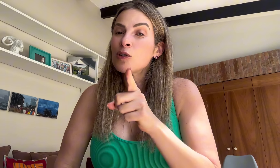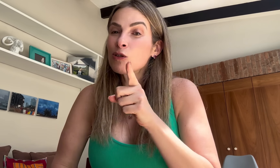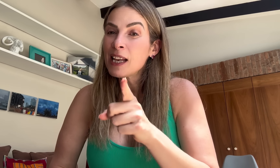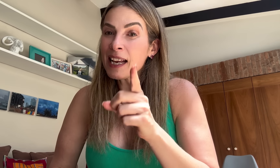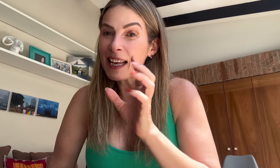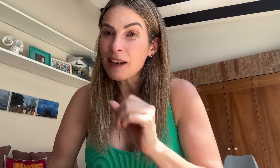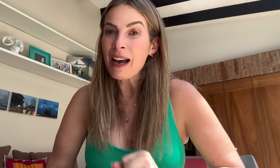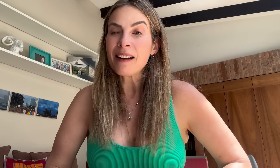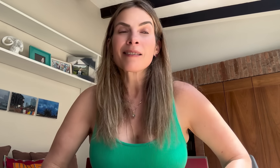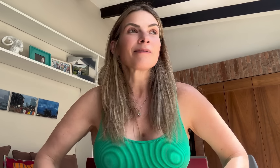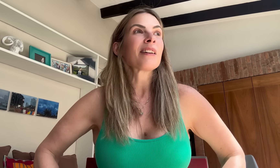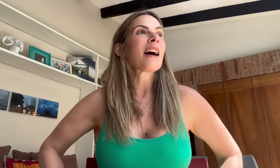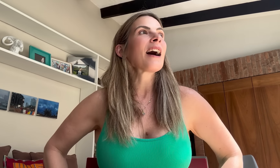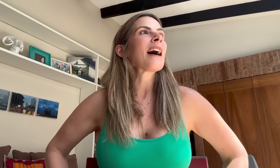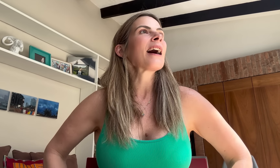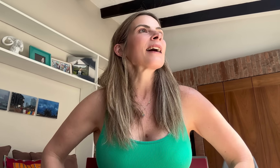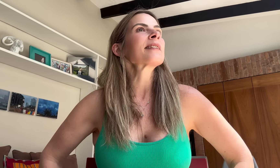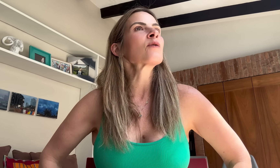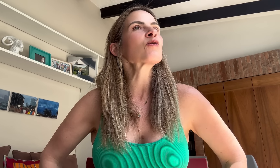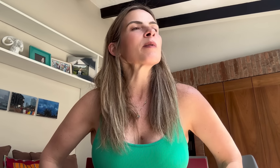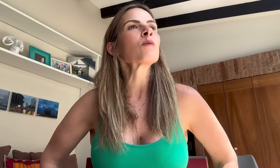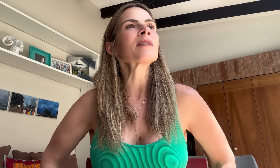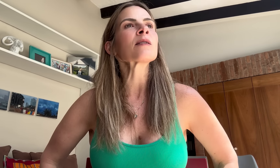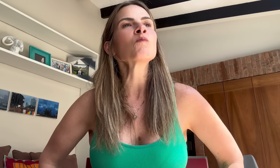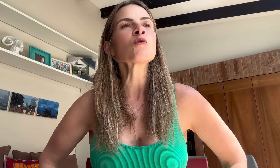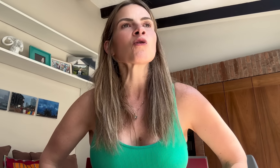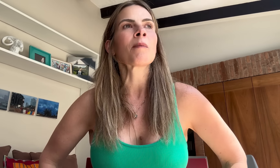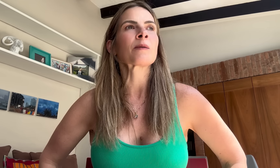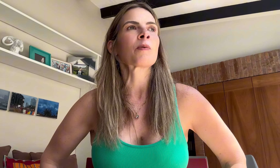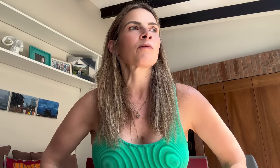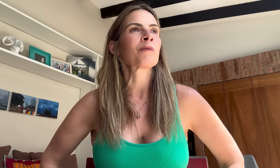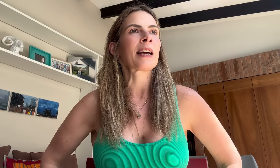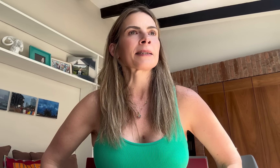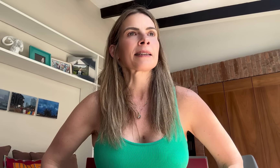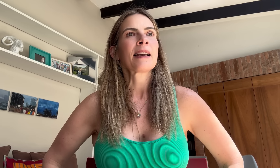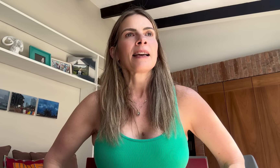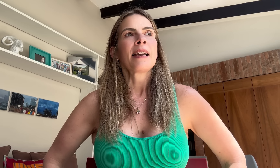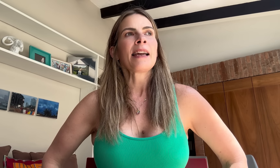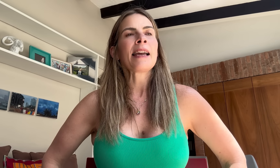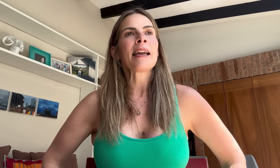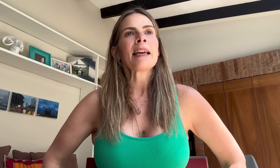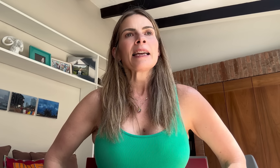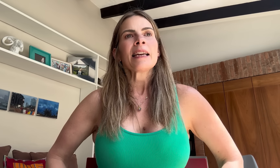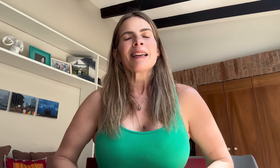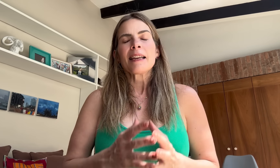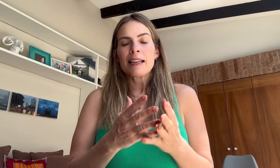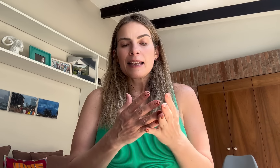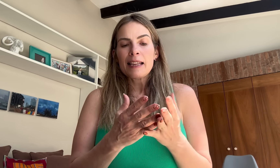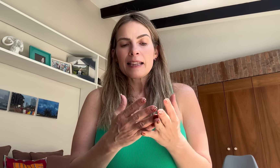Esto nos tiene que llevar a hacernos preguntas mucho más profundas.